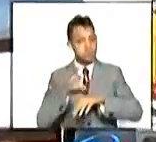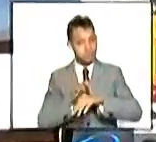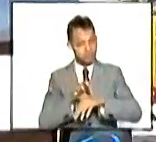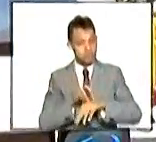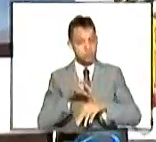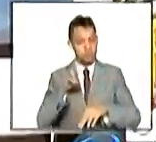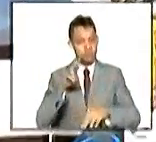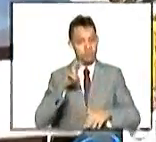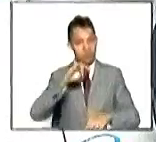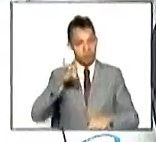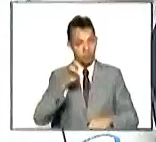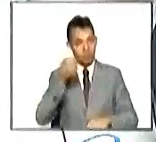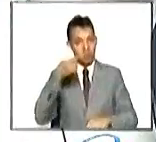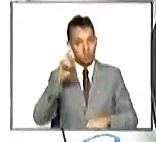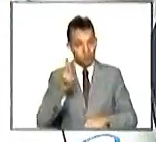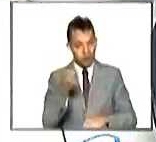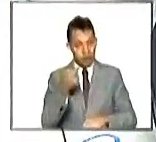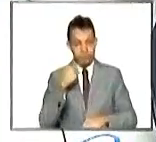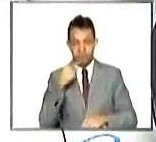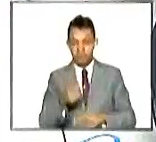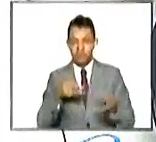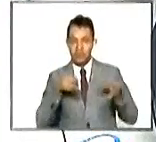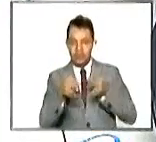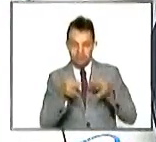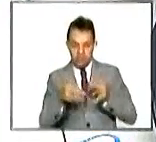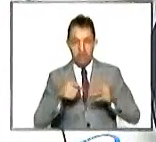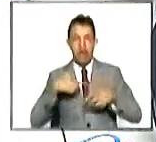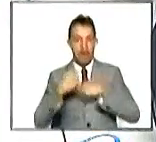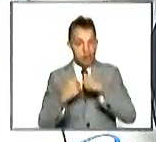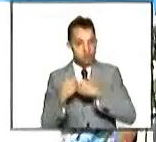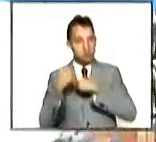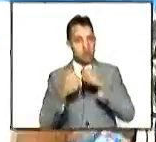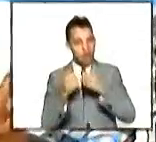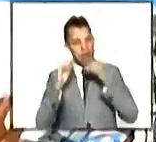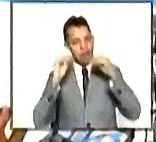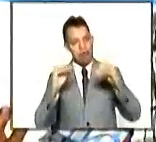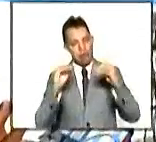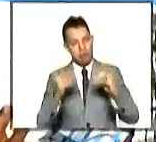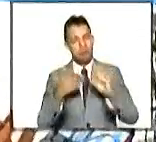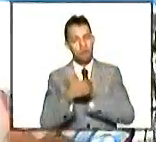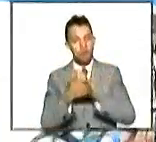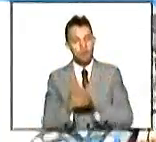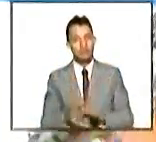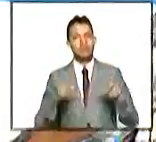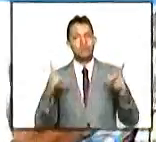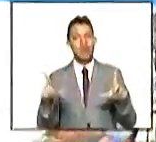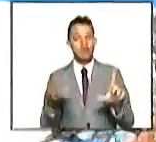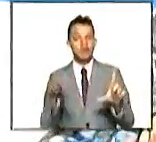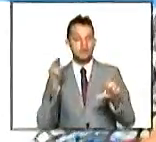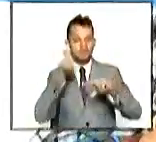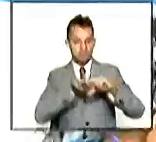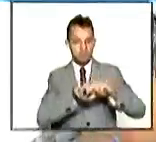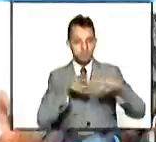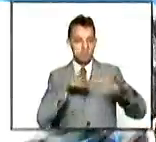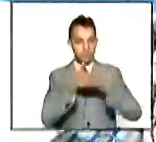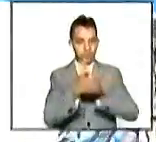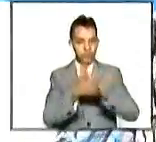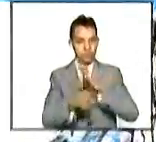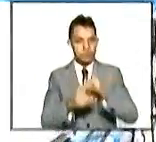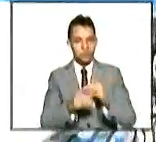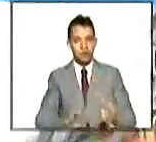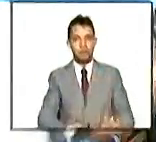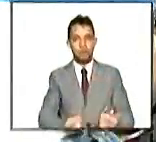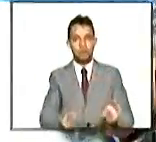12 años el doctor Jorge Enrique Rojas, pero que desde luego lleva muchos años más hablando en radio, en conferencias, diciéndole a